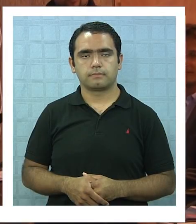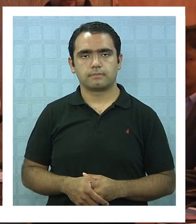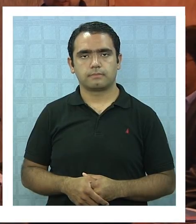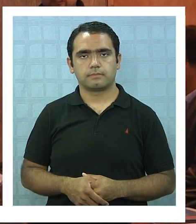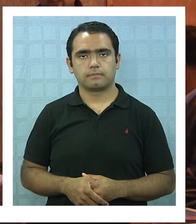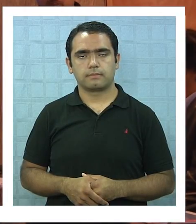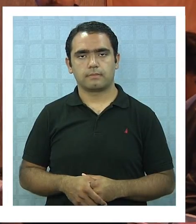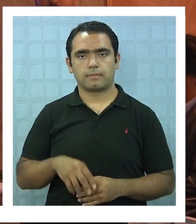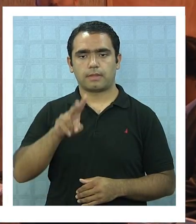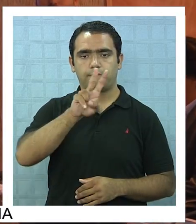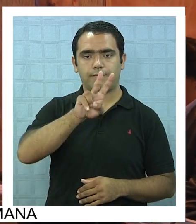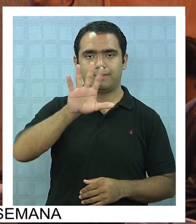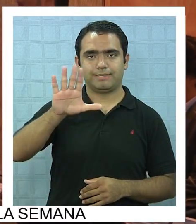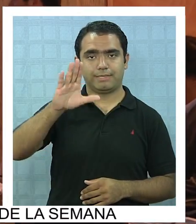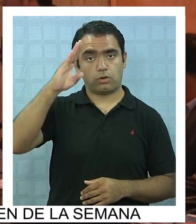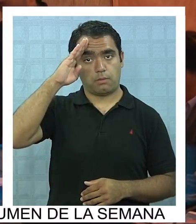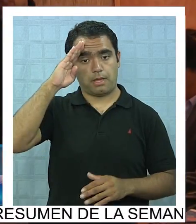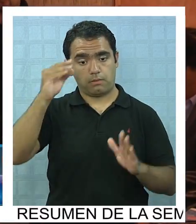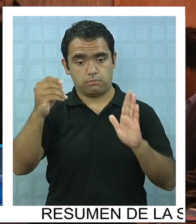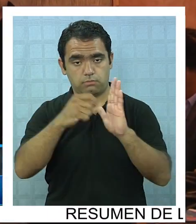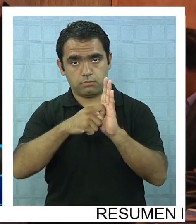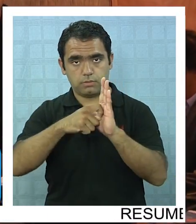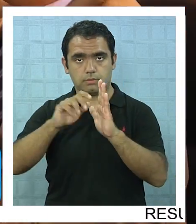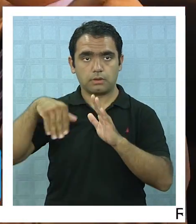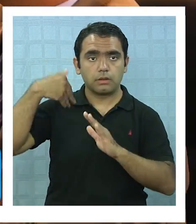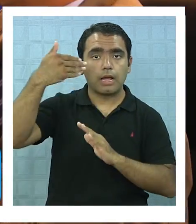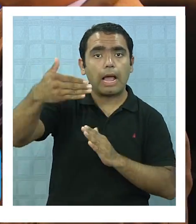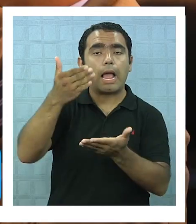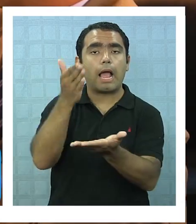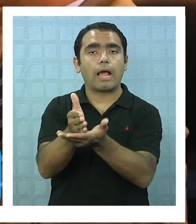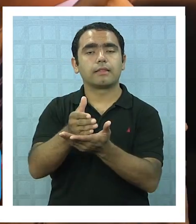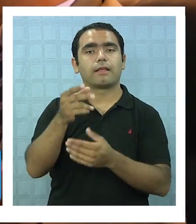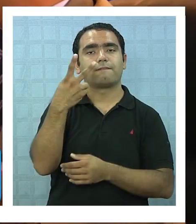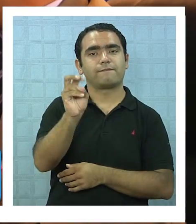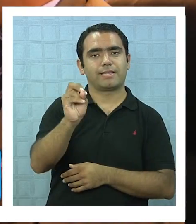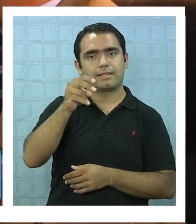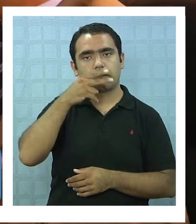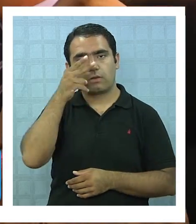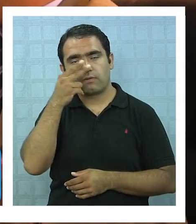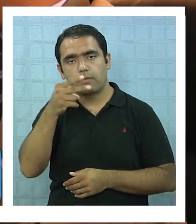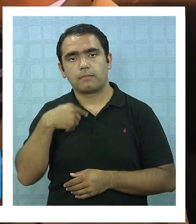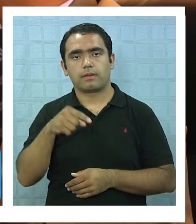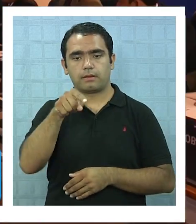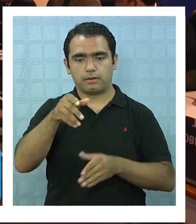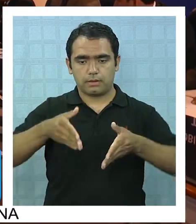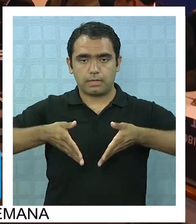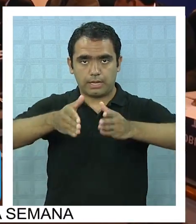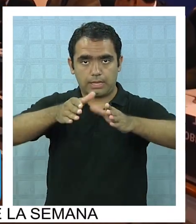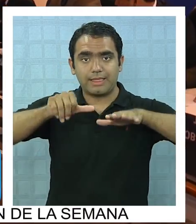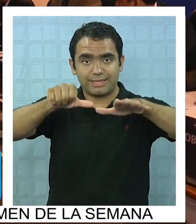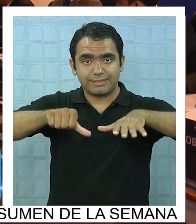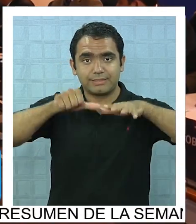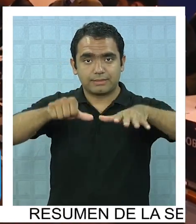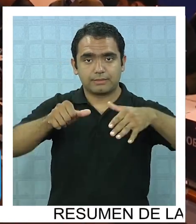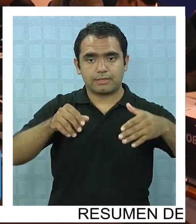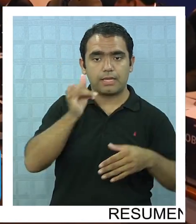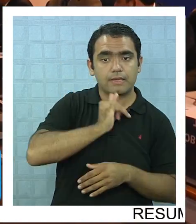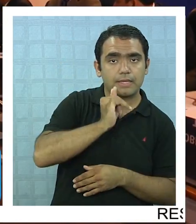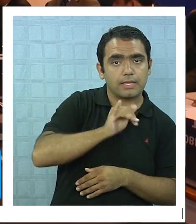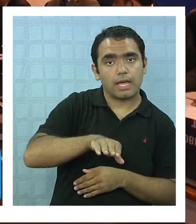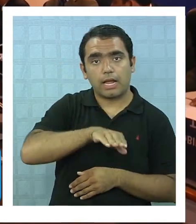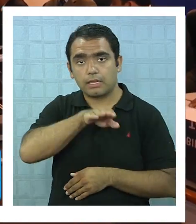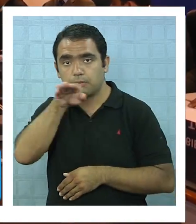A partir del 25 de mayo próximo y hasta el 20 de noviembre, la Ruta 16 volverá a ser intervenida en el